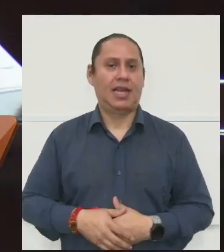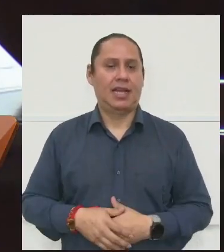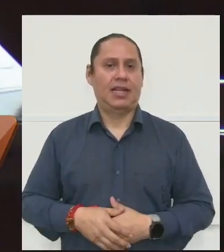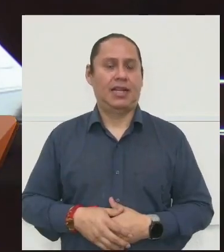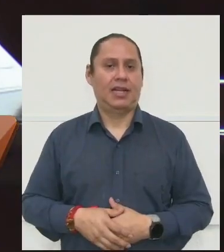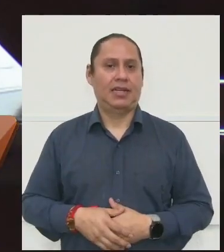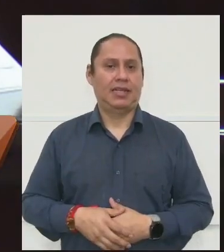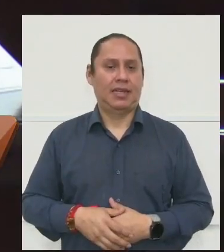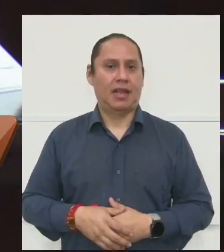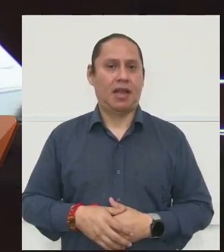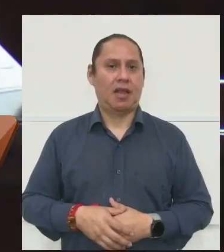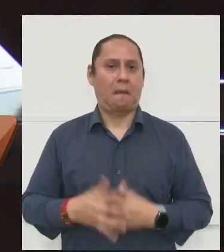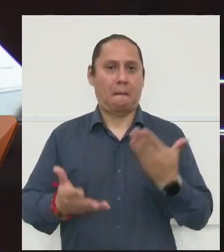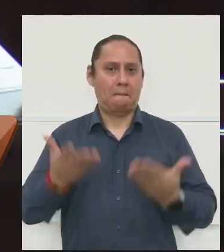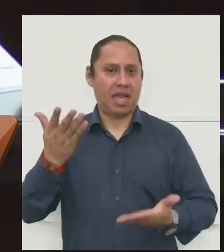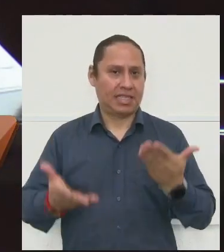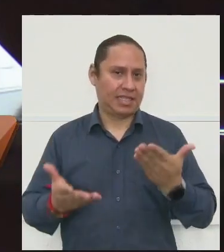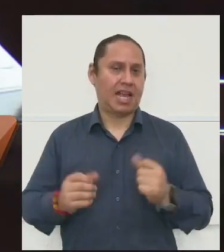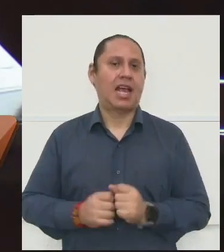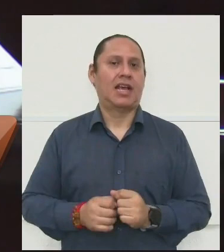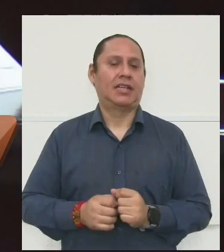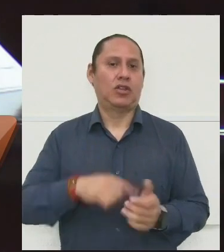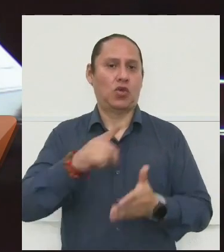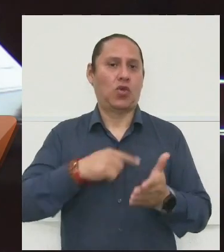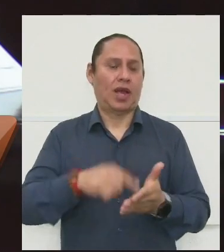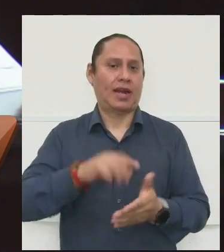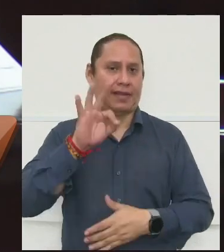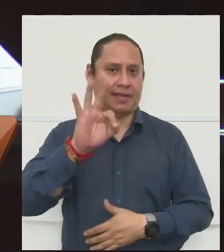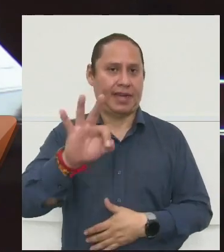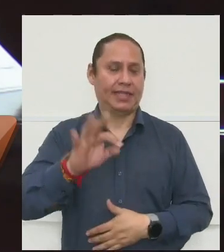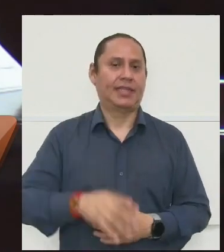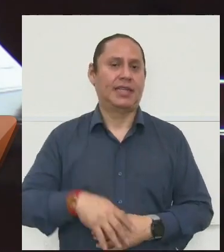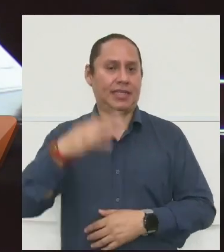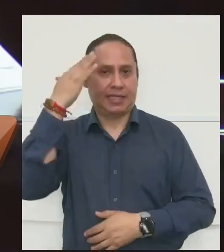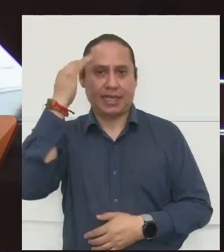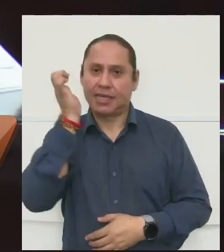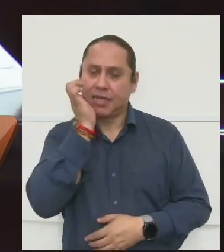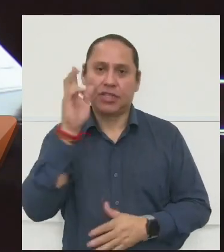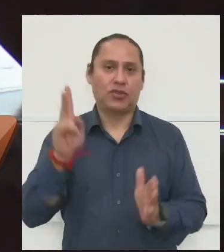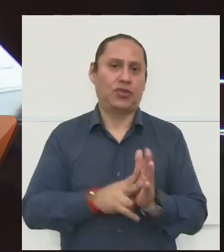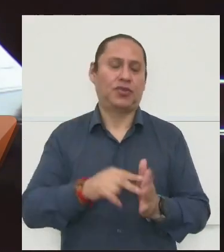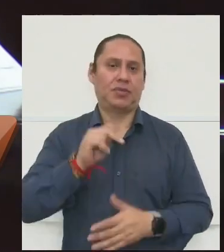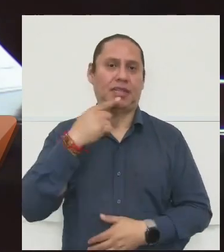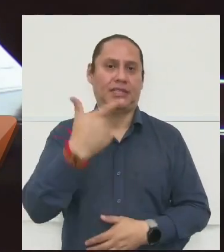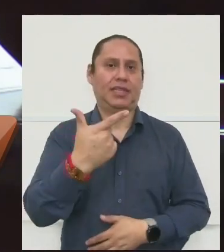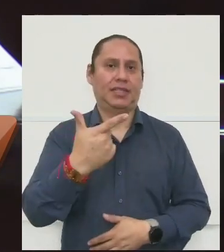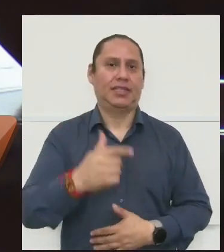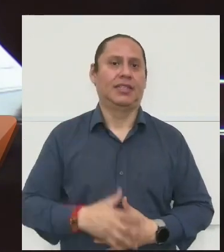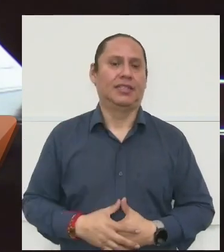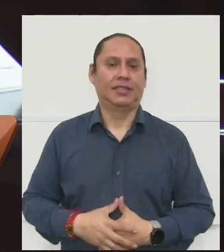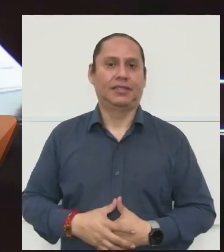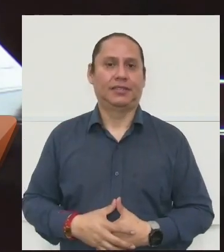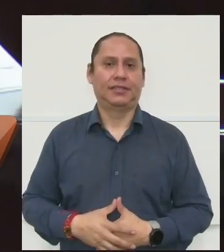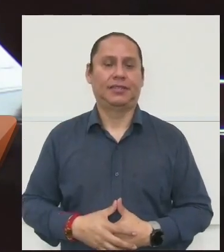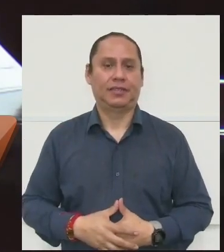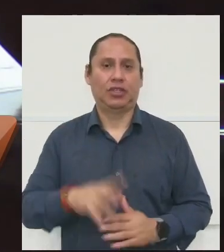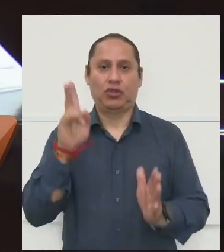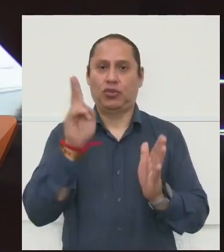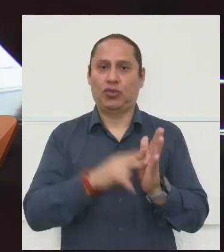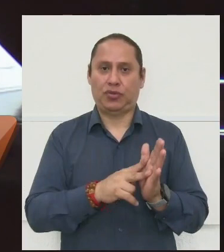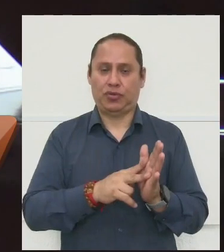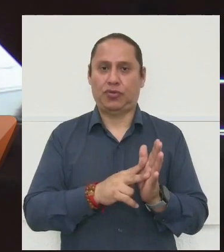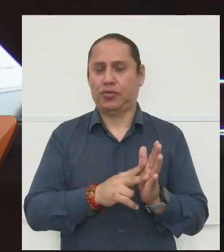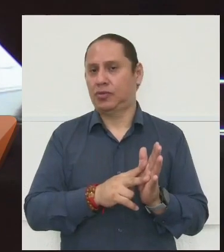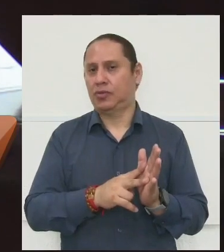colegiada mixta zona 3 San Cristóbal de las Casas 2007 del